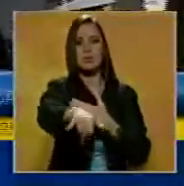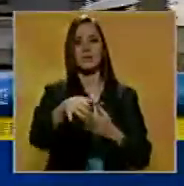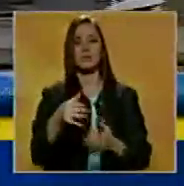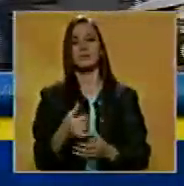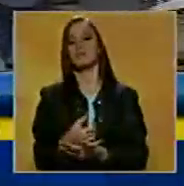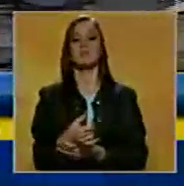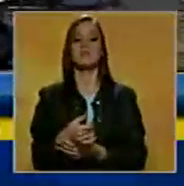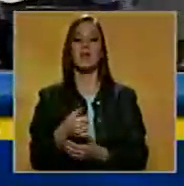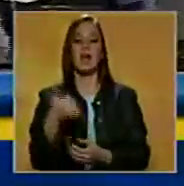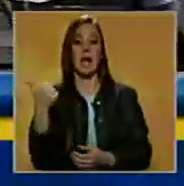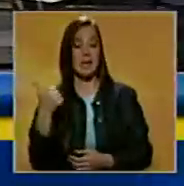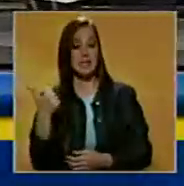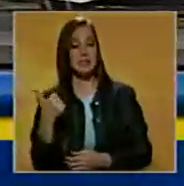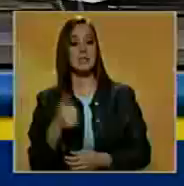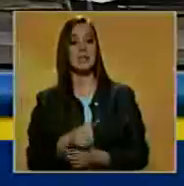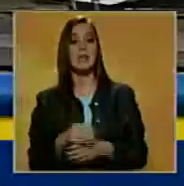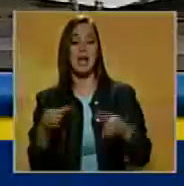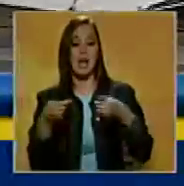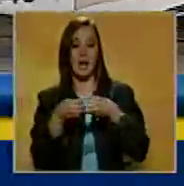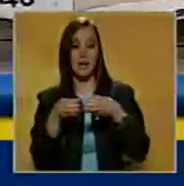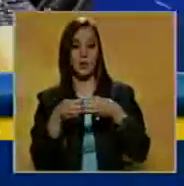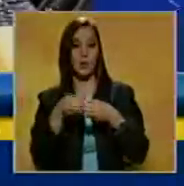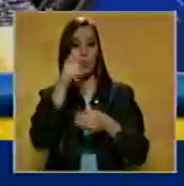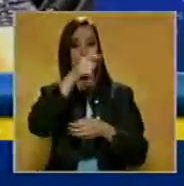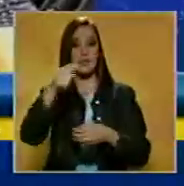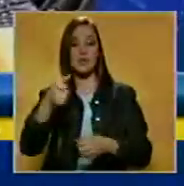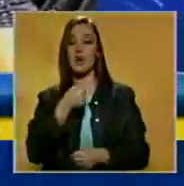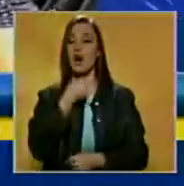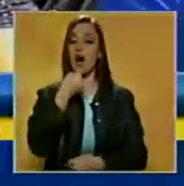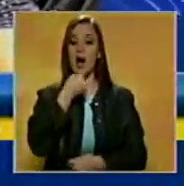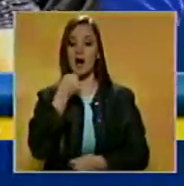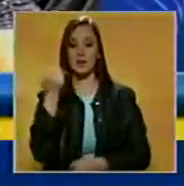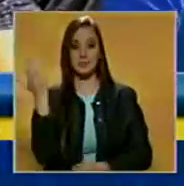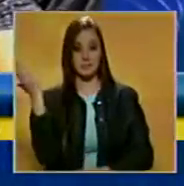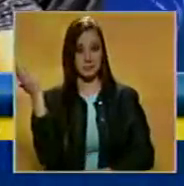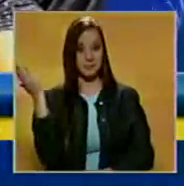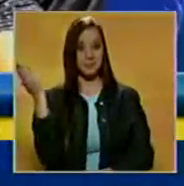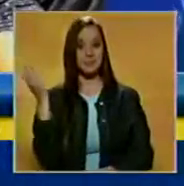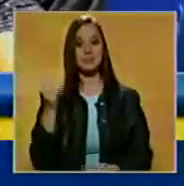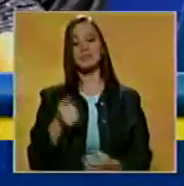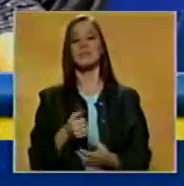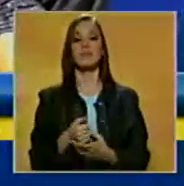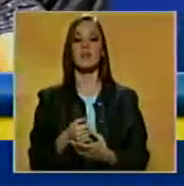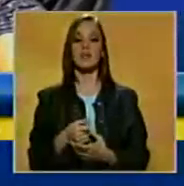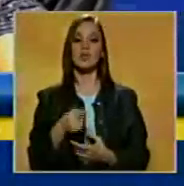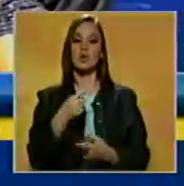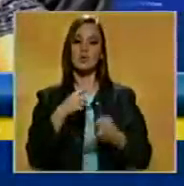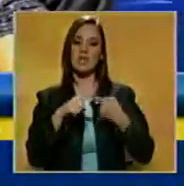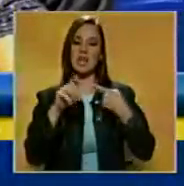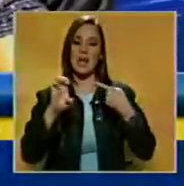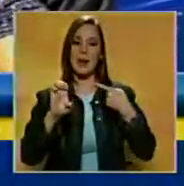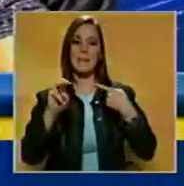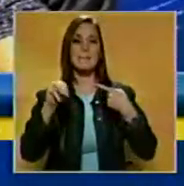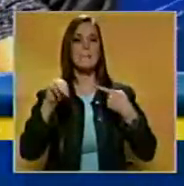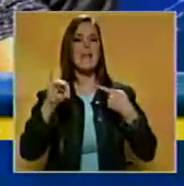Allí la agrupación musical Los Cadillacs, compuesta por Emilio